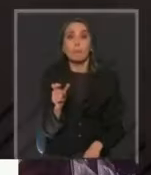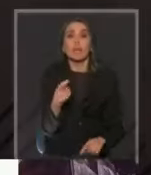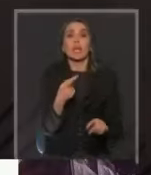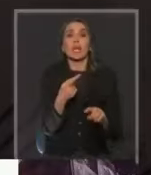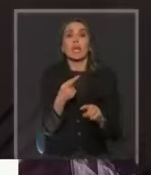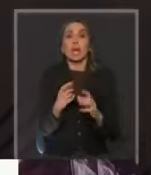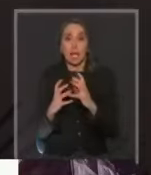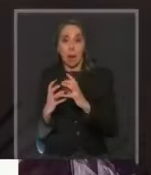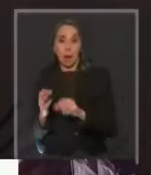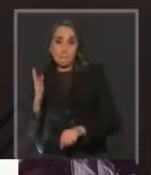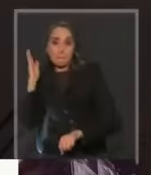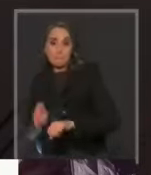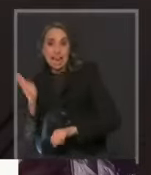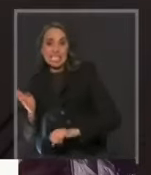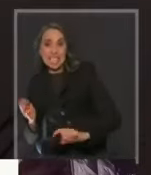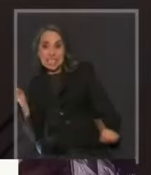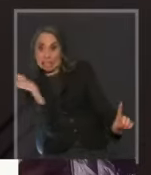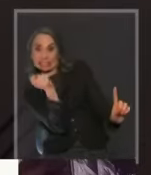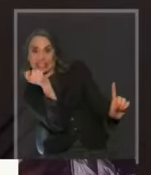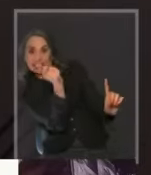un machete a su pareja.